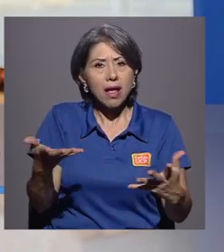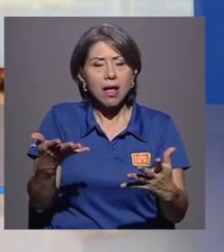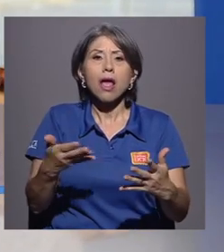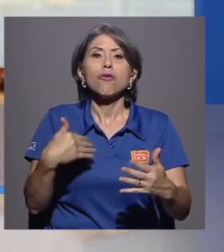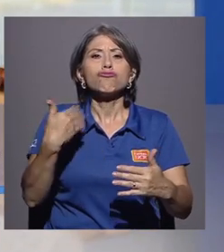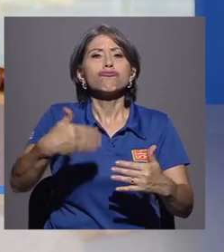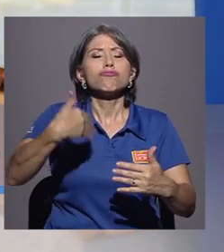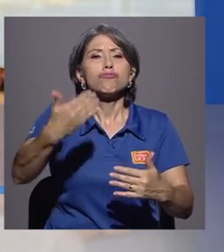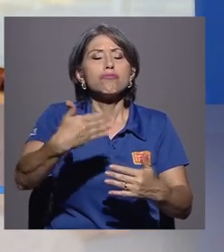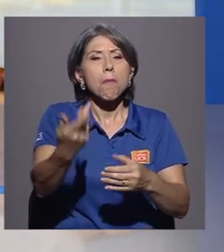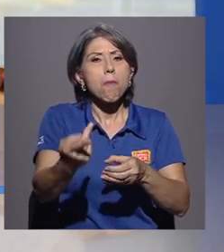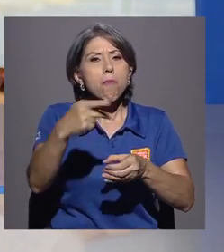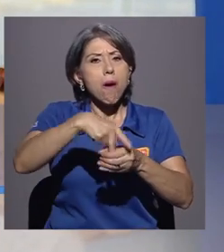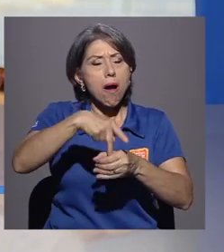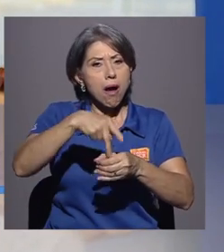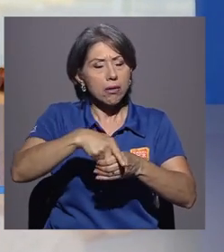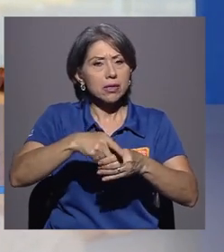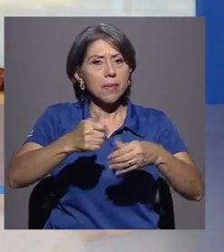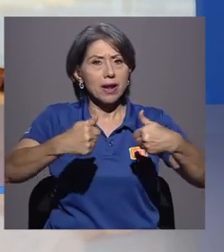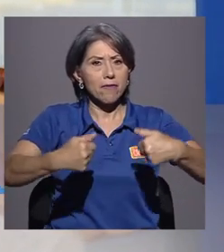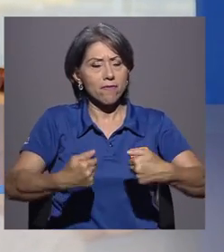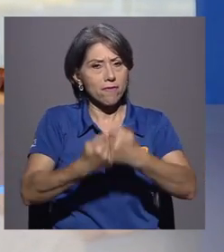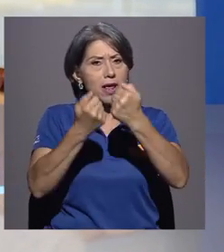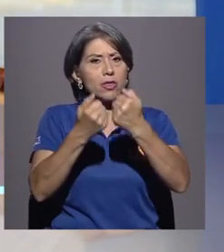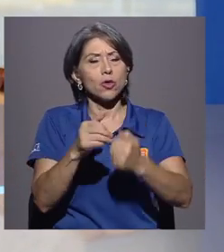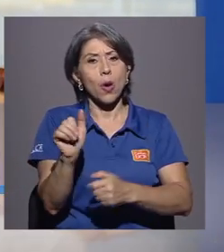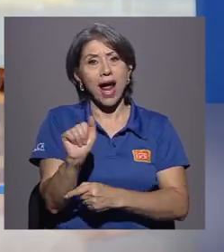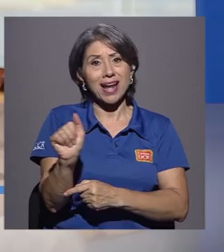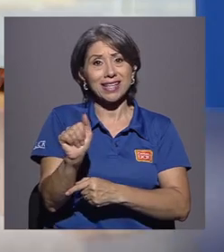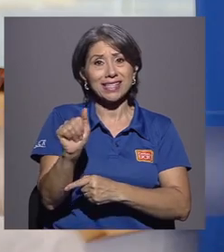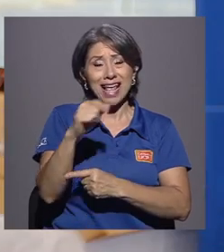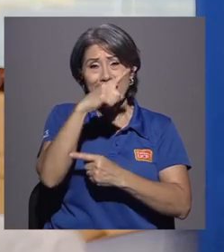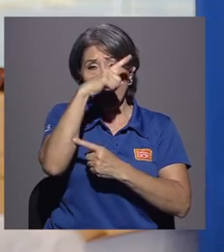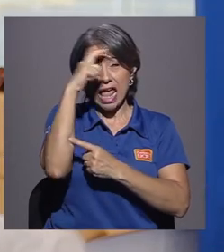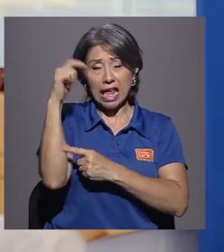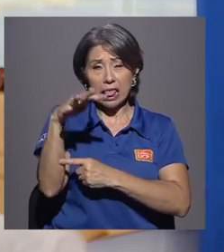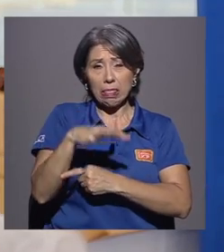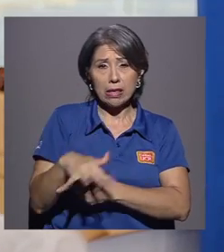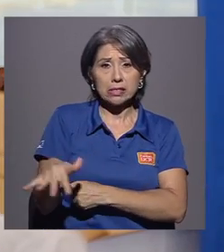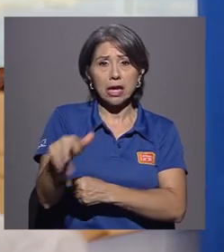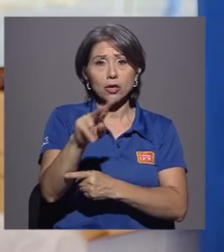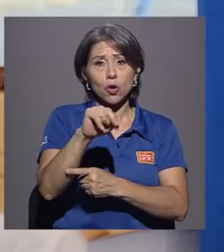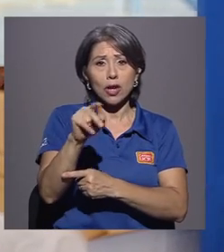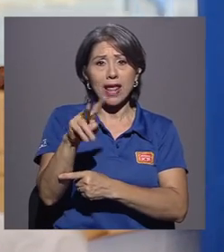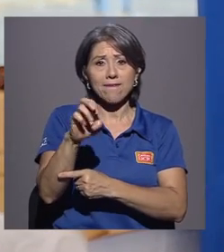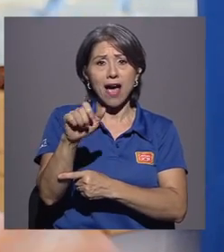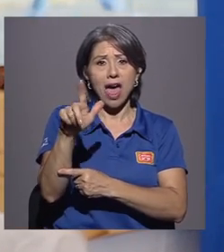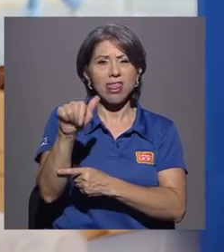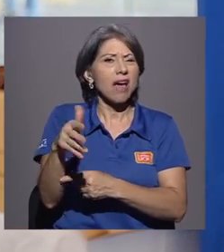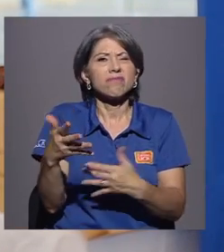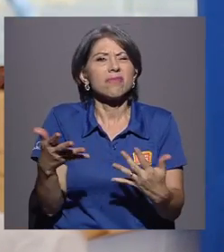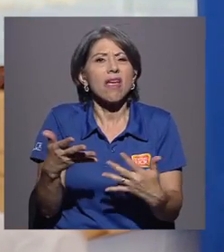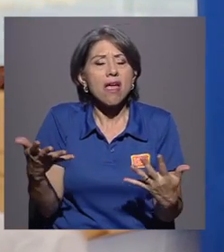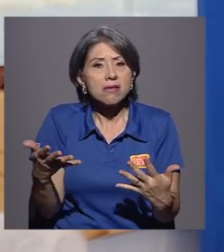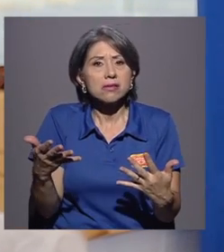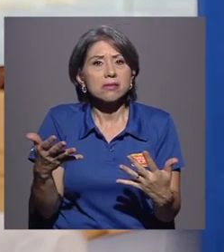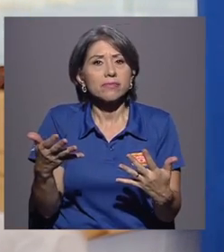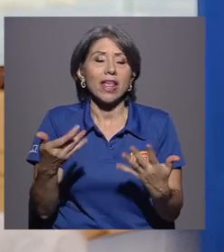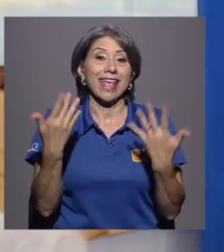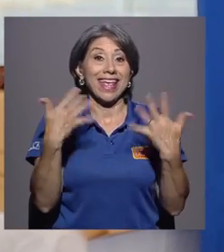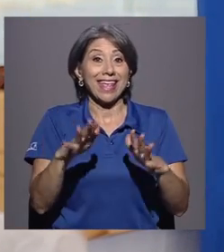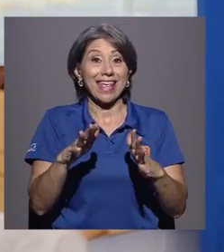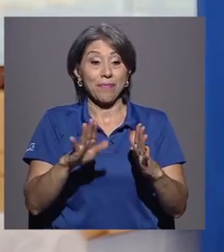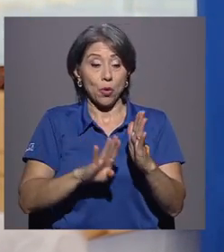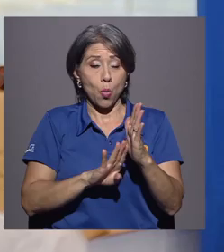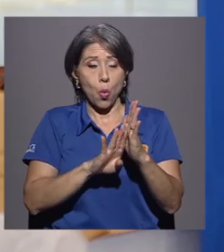participar en el reto Arliss en el desierto de Nevada, que básicamente es meter el vehículo en un